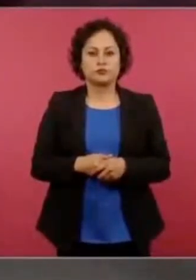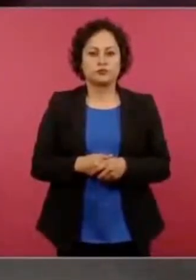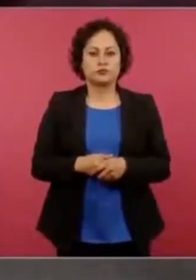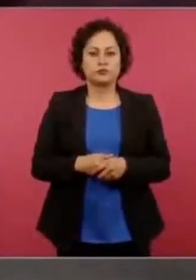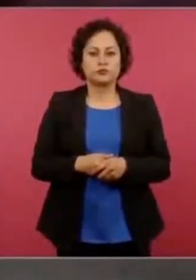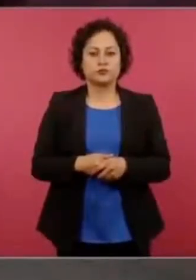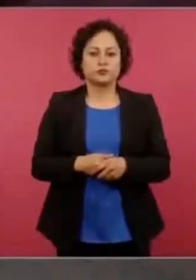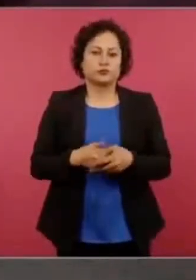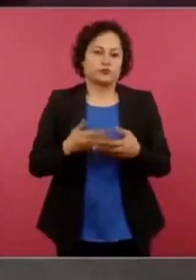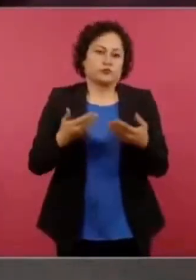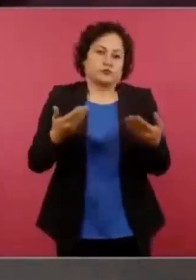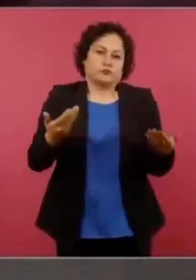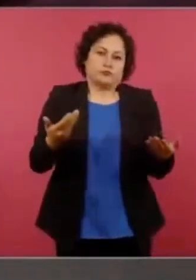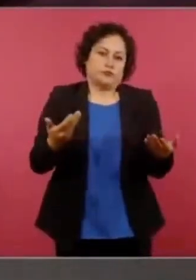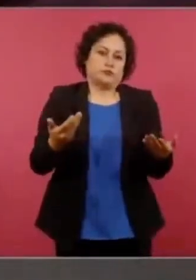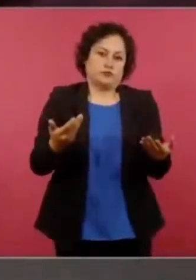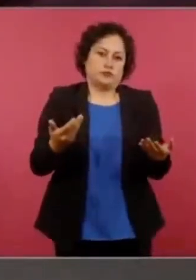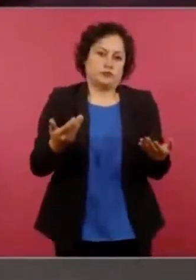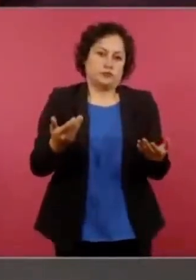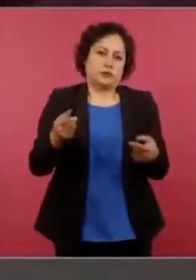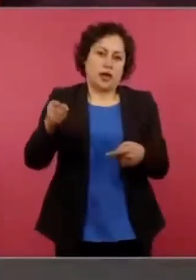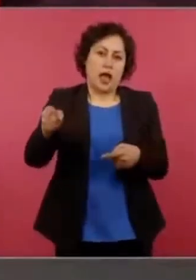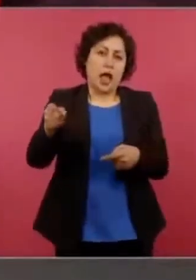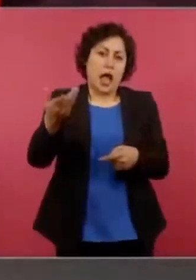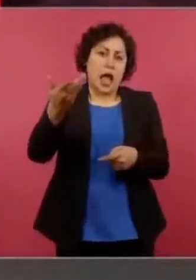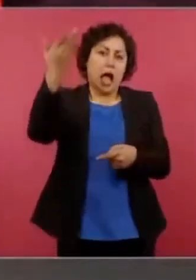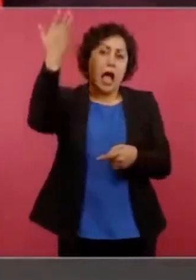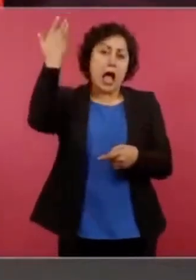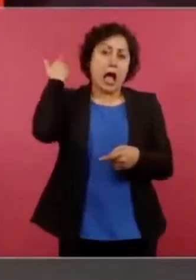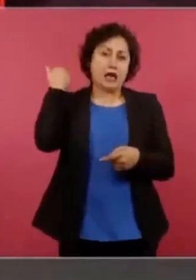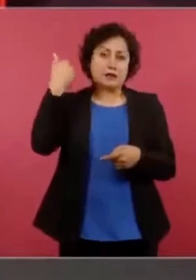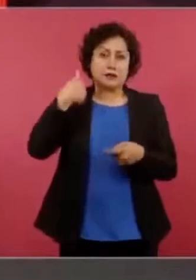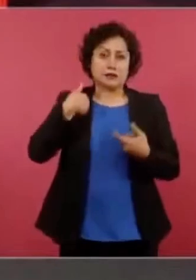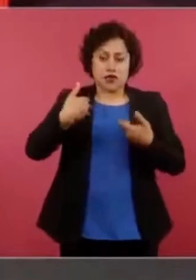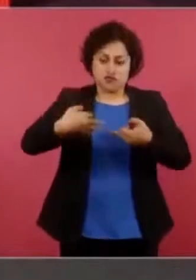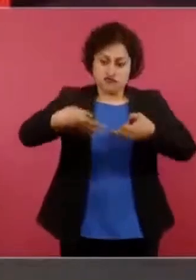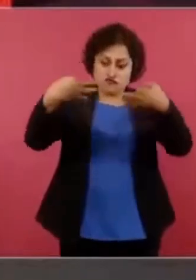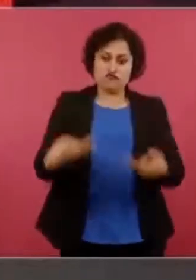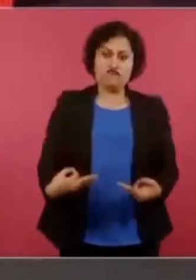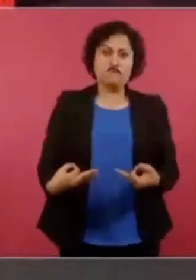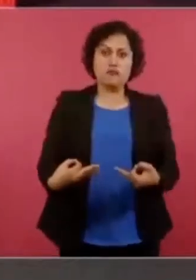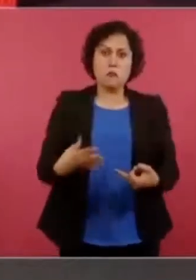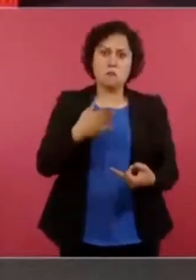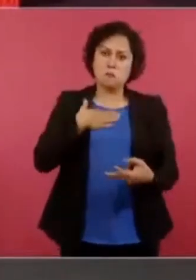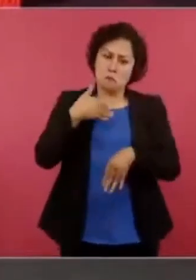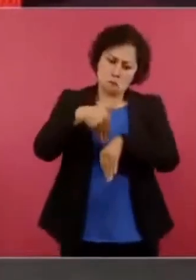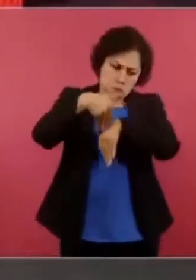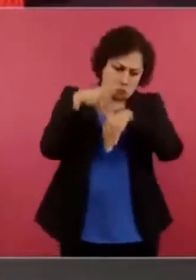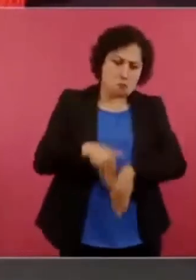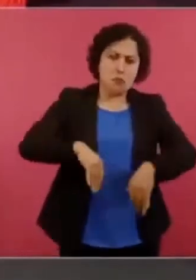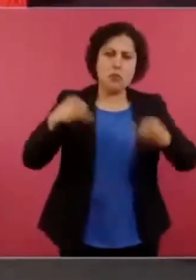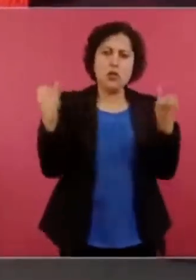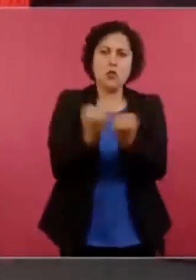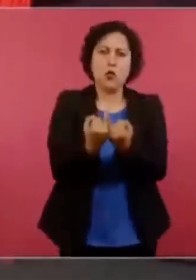Se burlaban, sí, pero para poner el ejemplo, usé